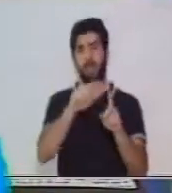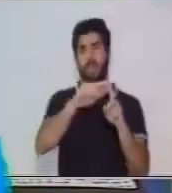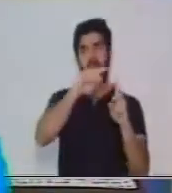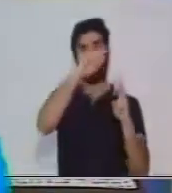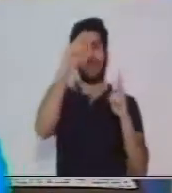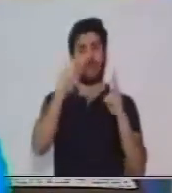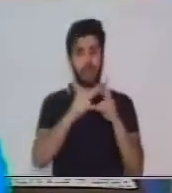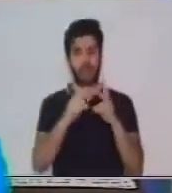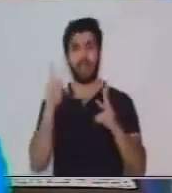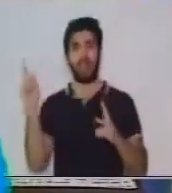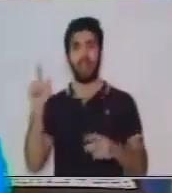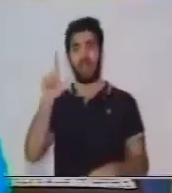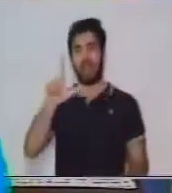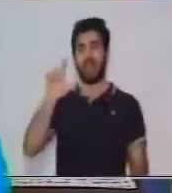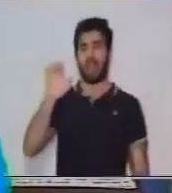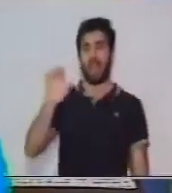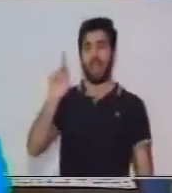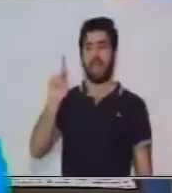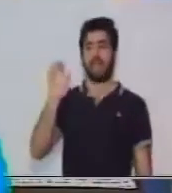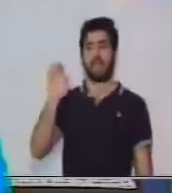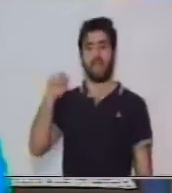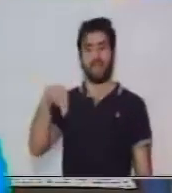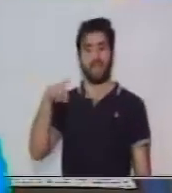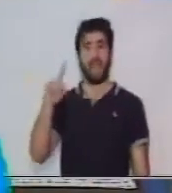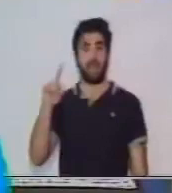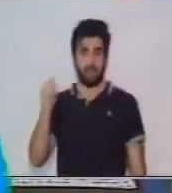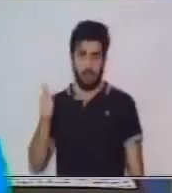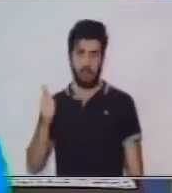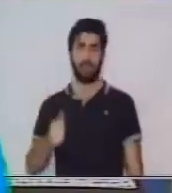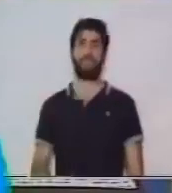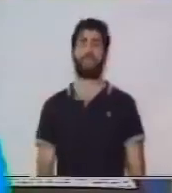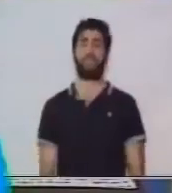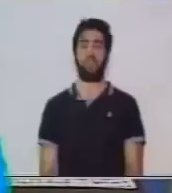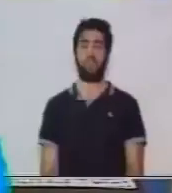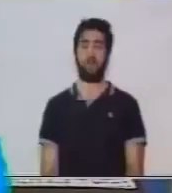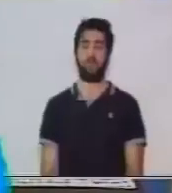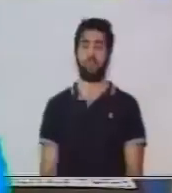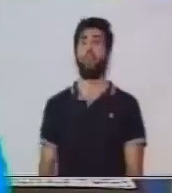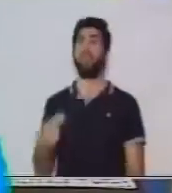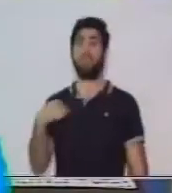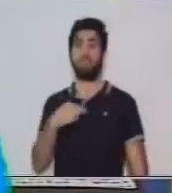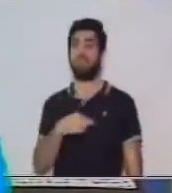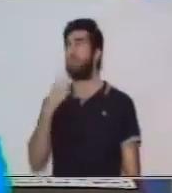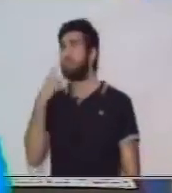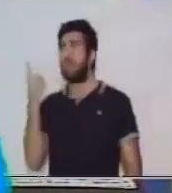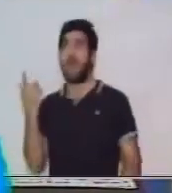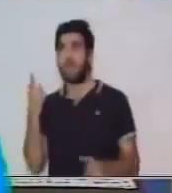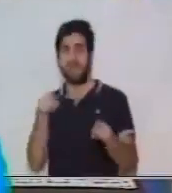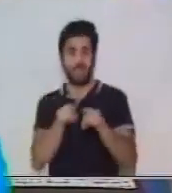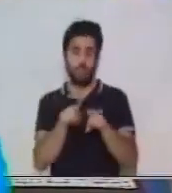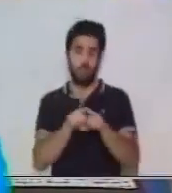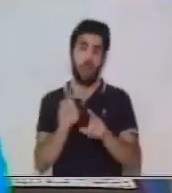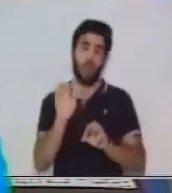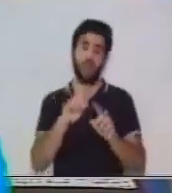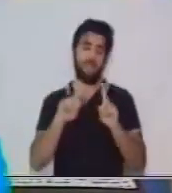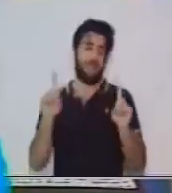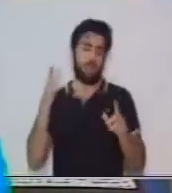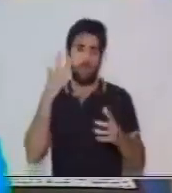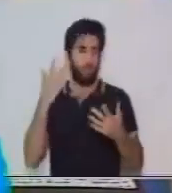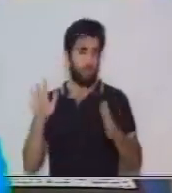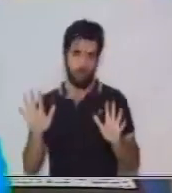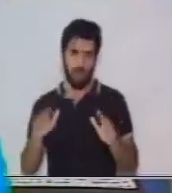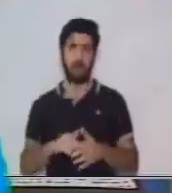leyenda. A la par del cuento, la leyenda. En ningún momento estamos diciendo que sea lo mismo. Muy